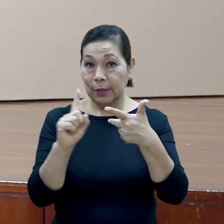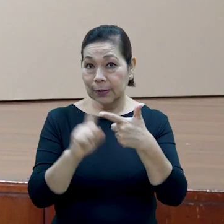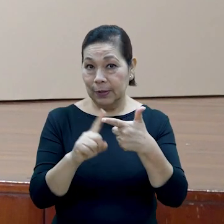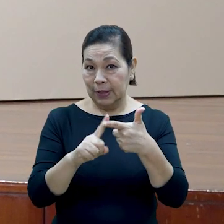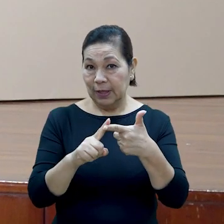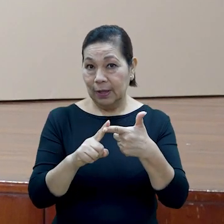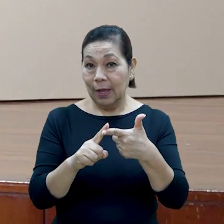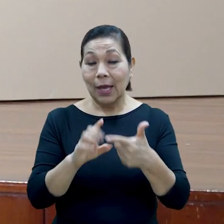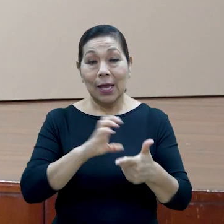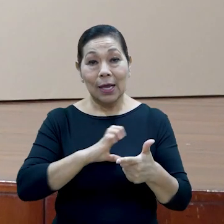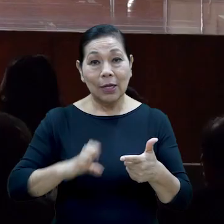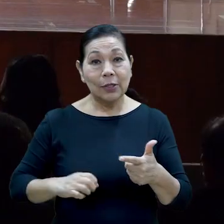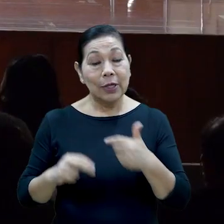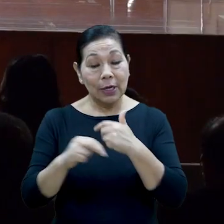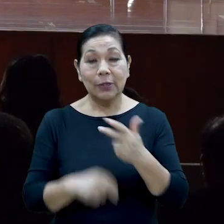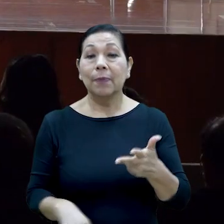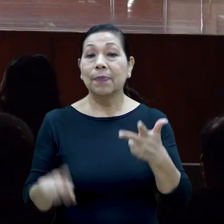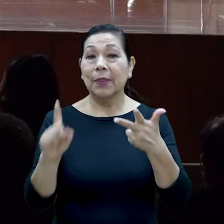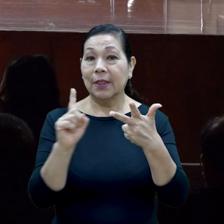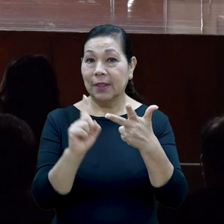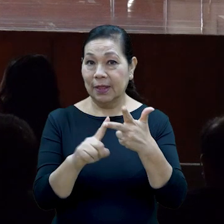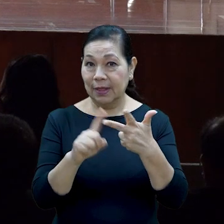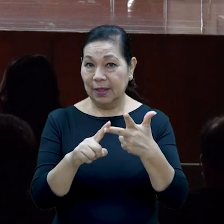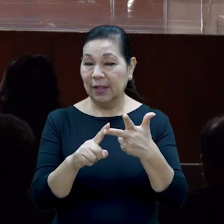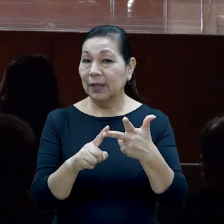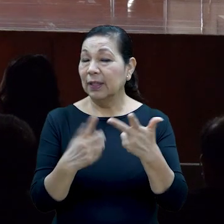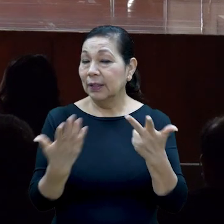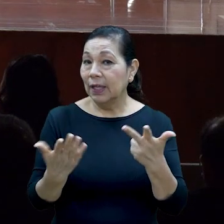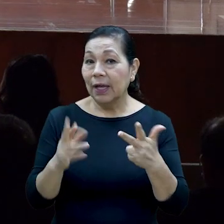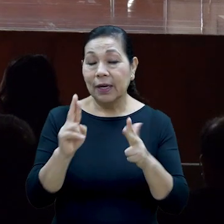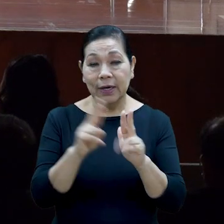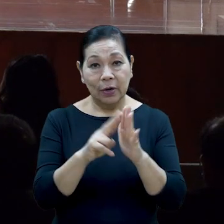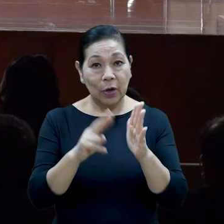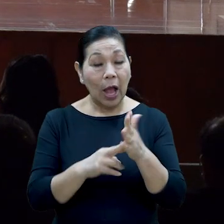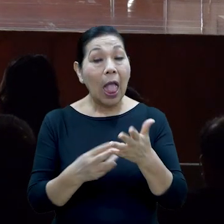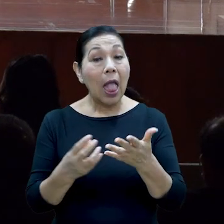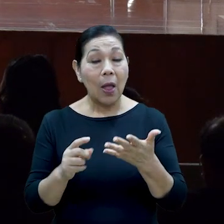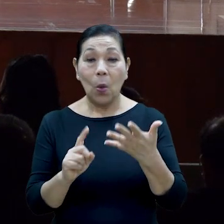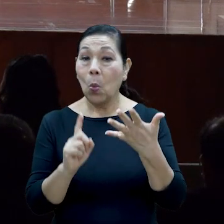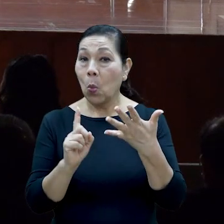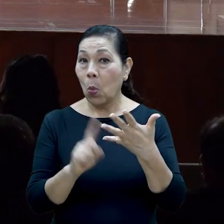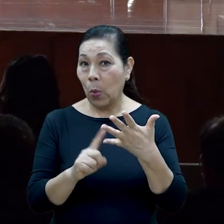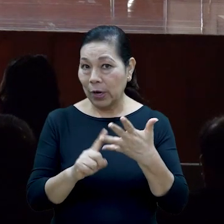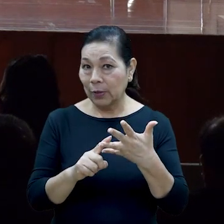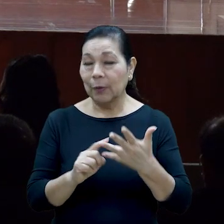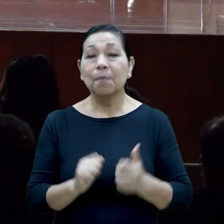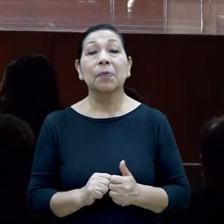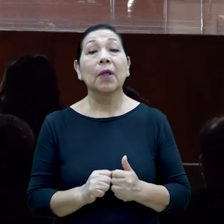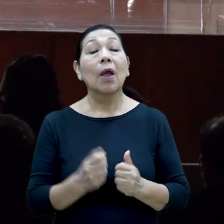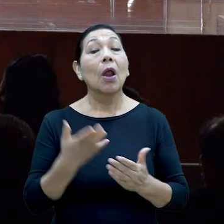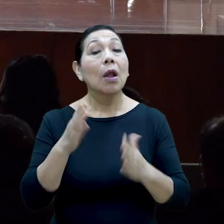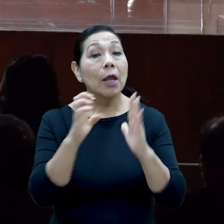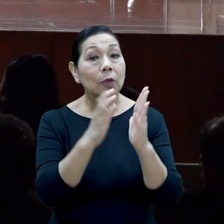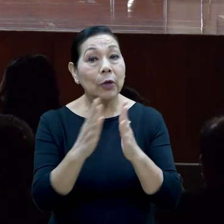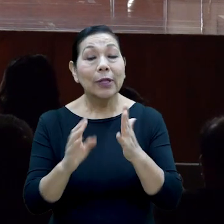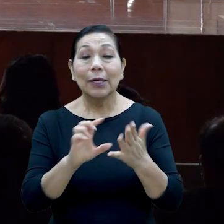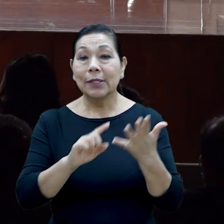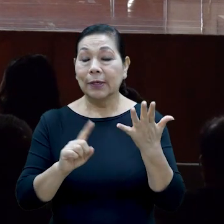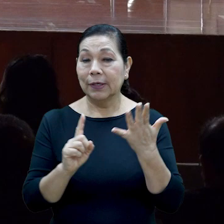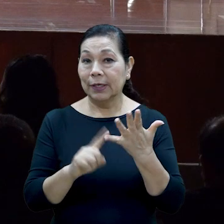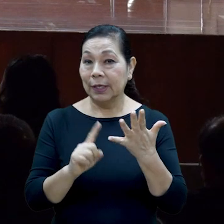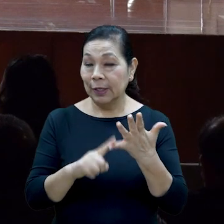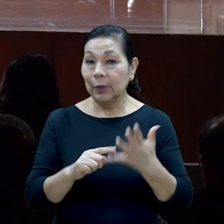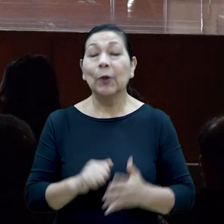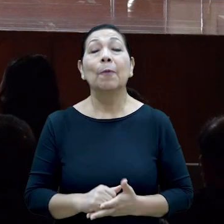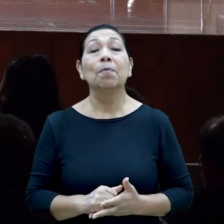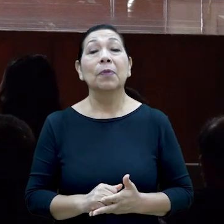El segundo, el Estado y la Nación. El tercer título, el régimen económico. El cuarto título, la estructura del